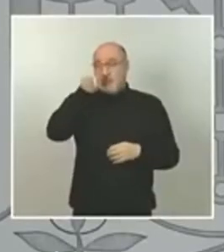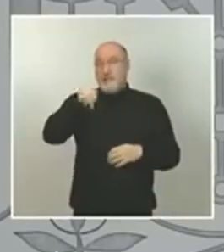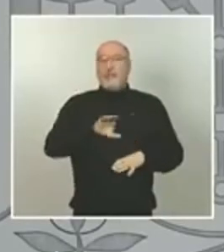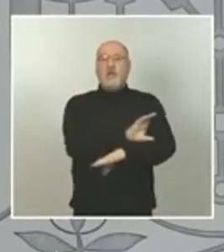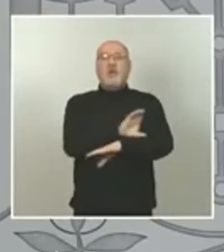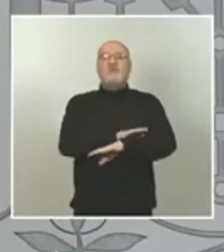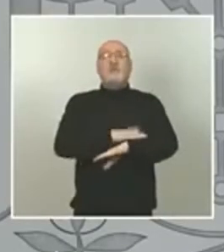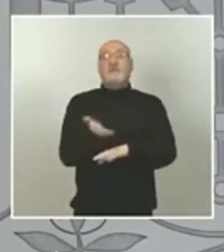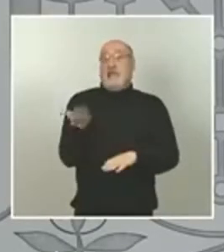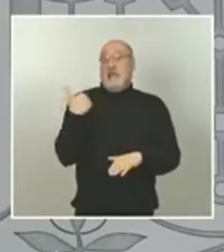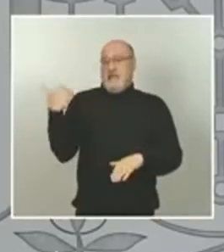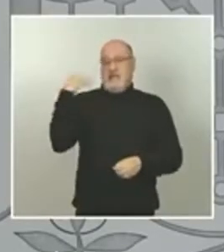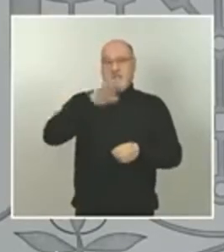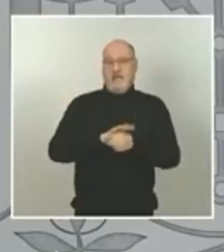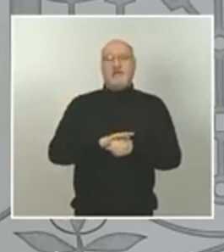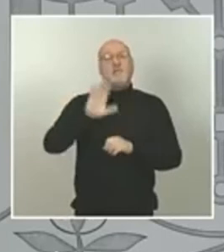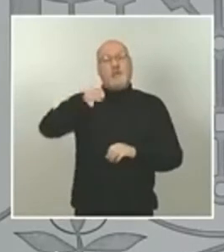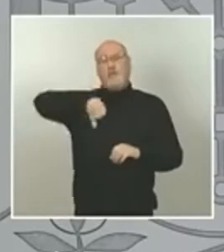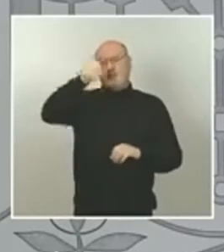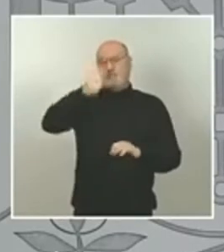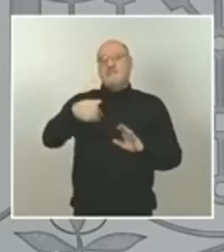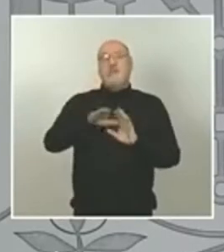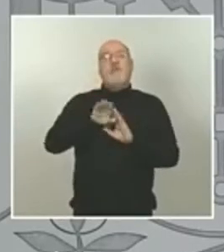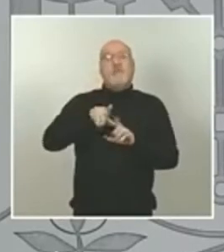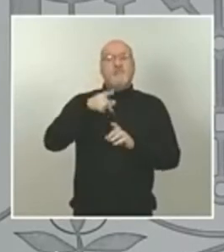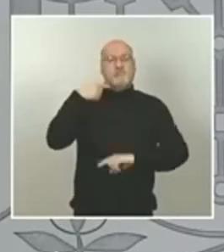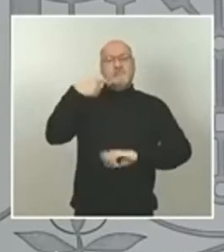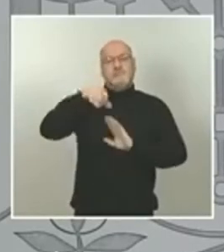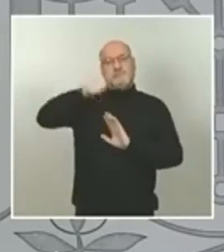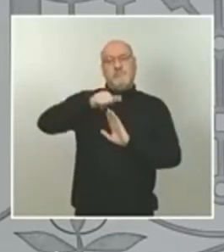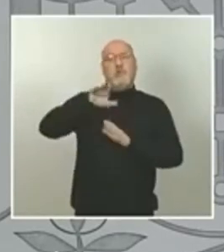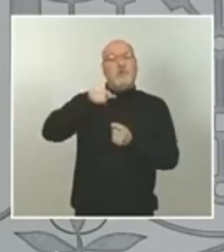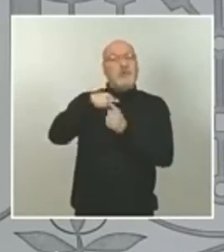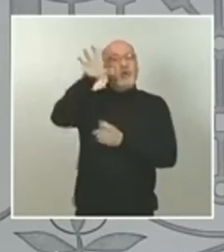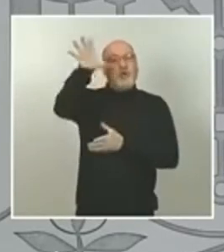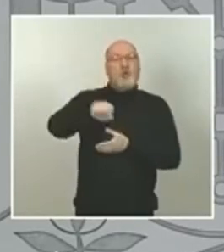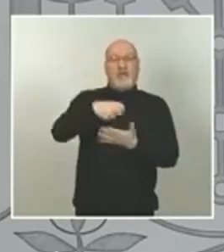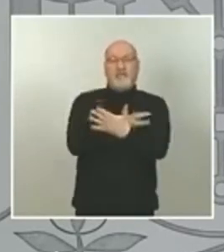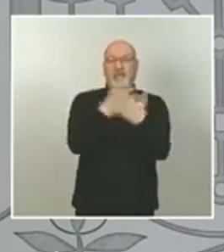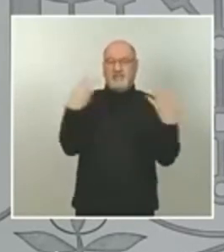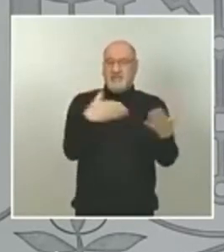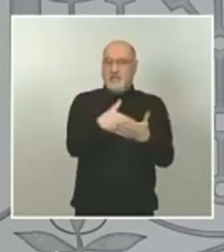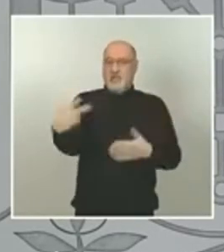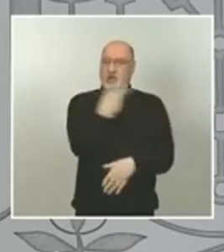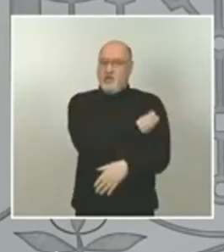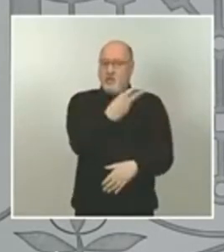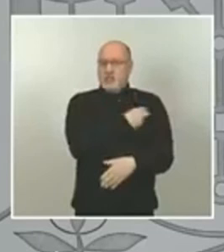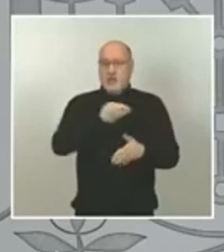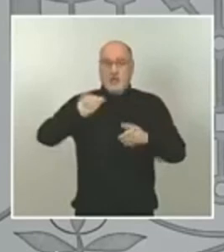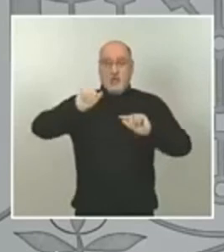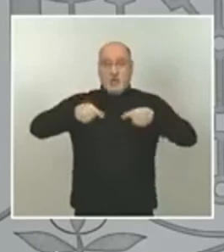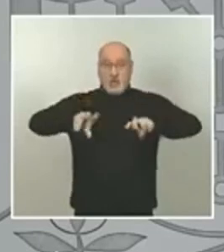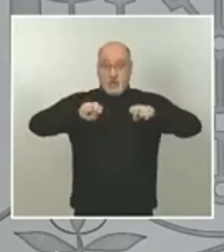ayer aprobamos una nueva adquisición, en este caso de 17 millones de dosis, del nuevo contrato que ha suscrito el Colegio